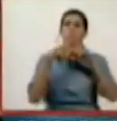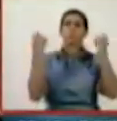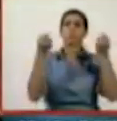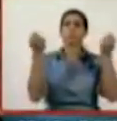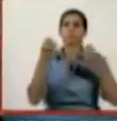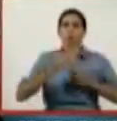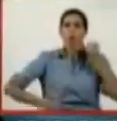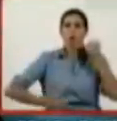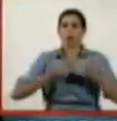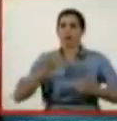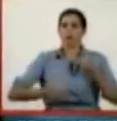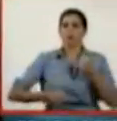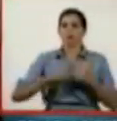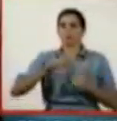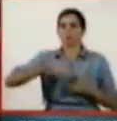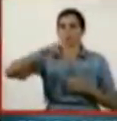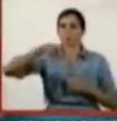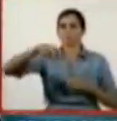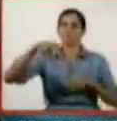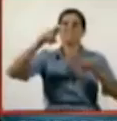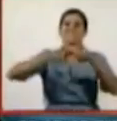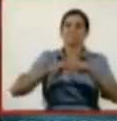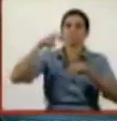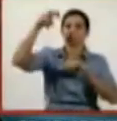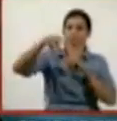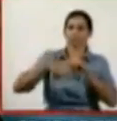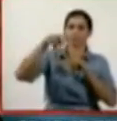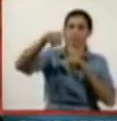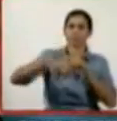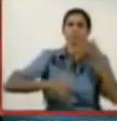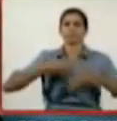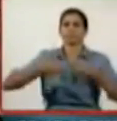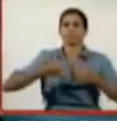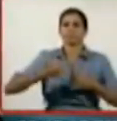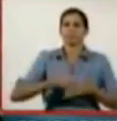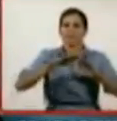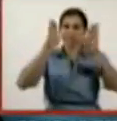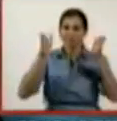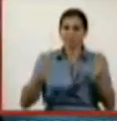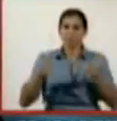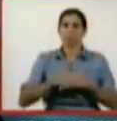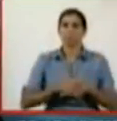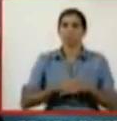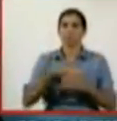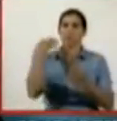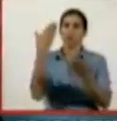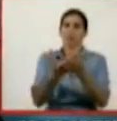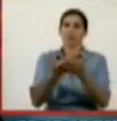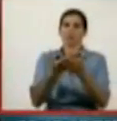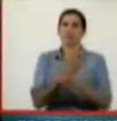sale corriendo esquivando and sillas brincando y saltando por encima de escritorios para llegar a la